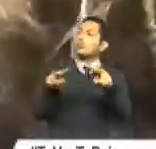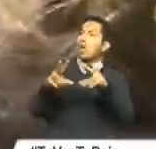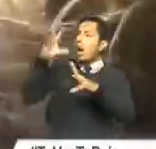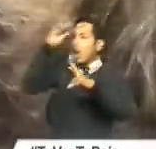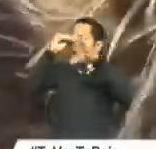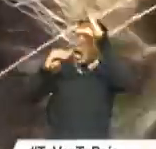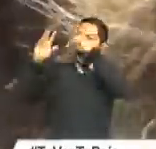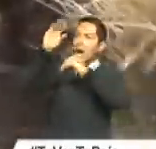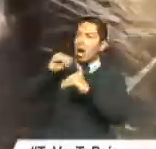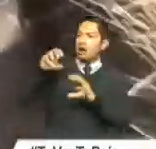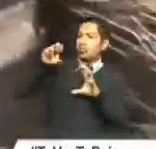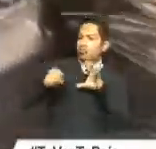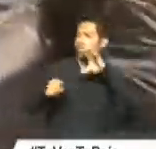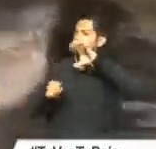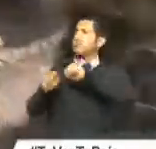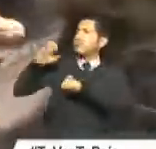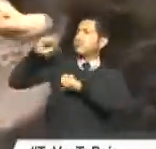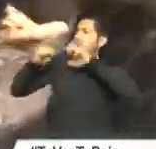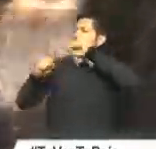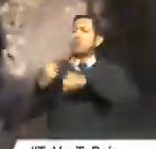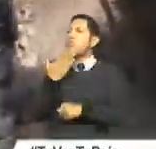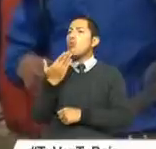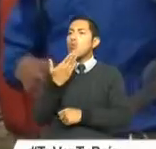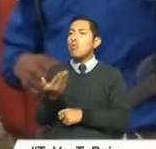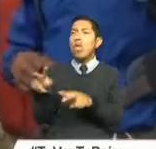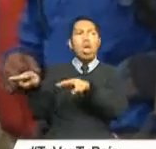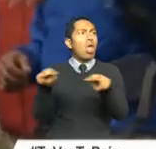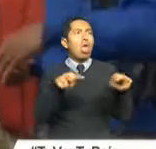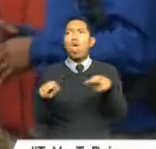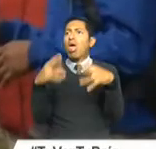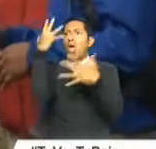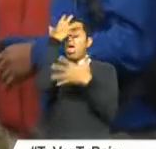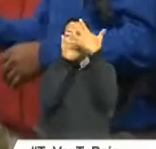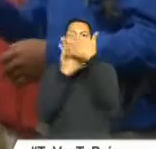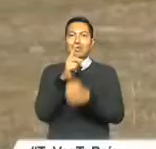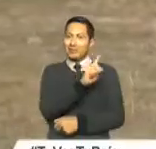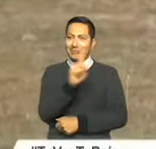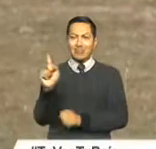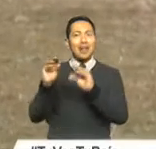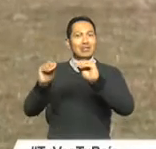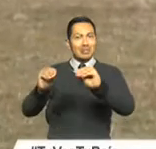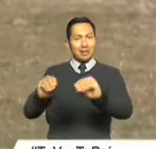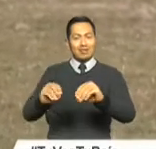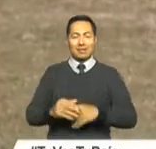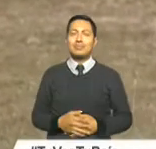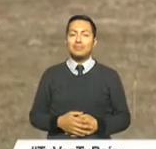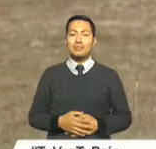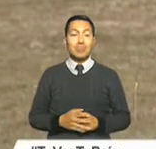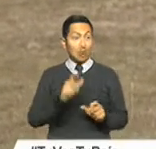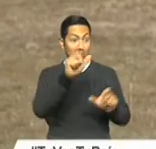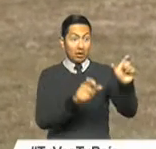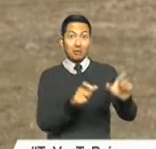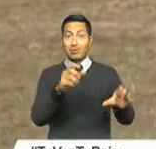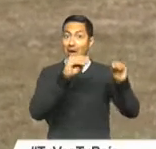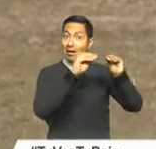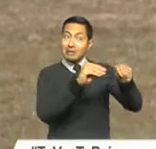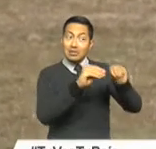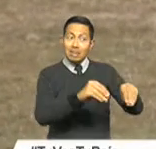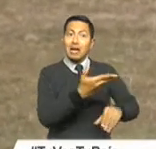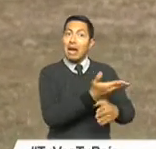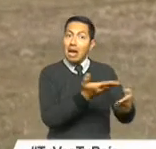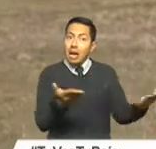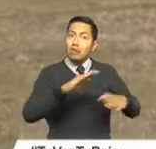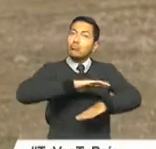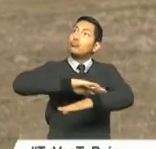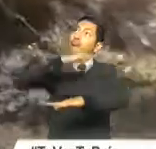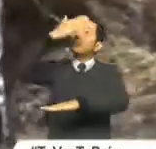montañistas para evitar extraviarse en las excursiones. La idea es la de concientizar a la ciudadanía de cómo acudir a la montaña y cómo estar preparado, en vista que